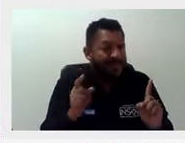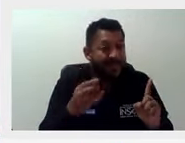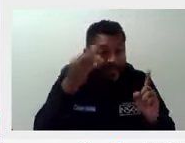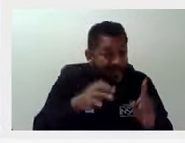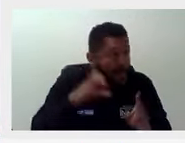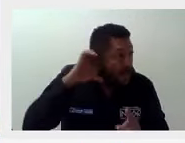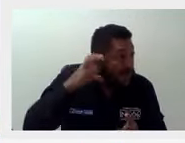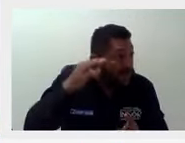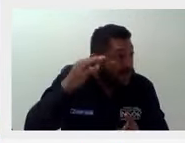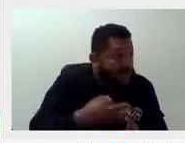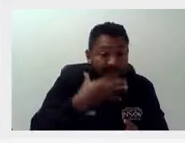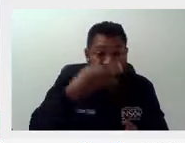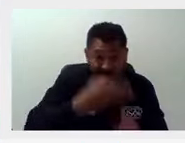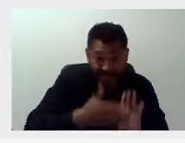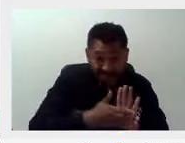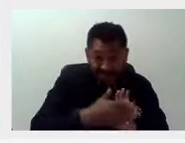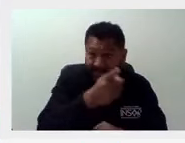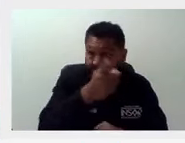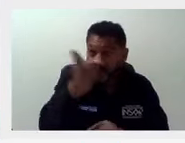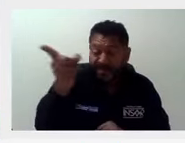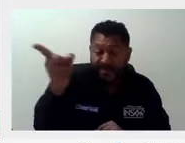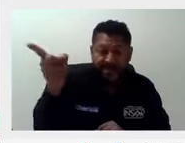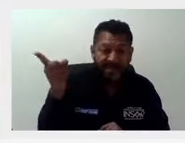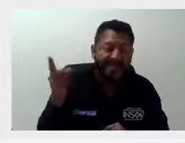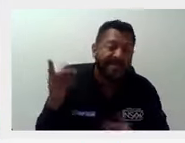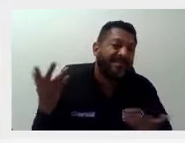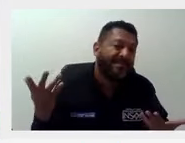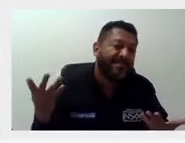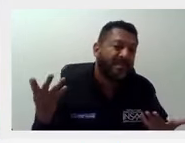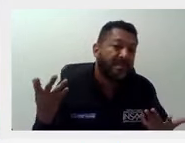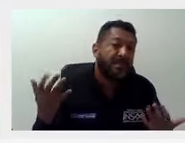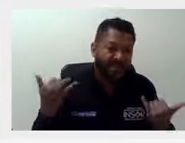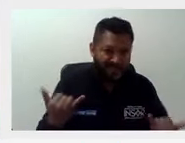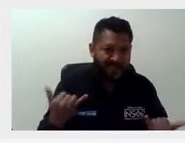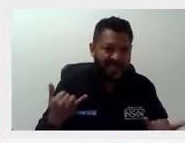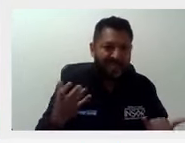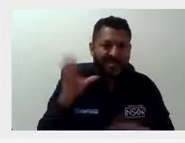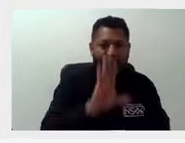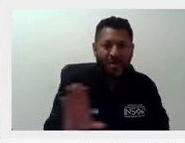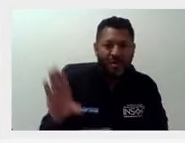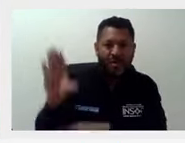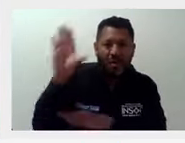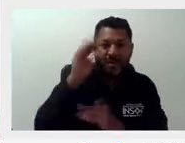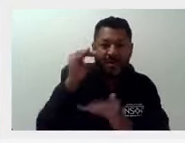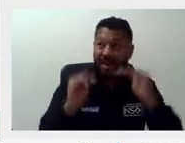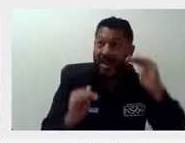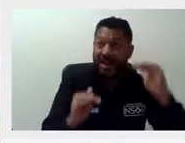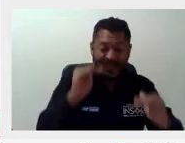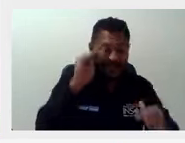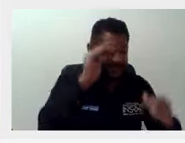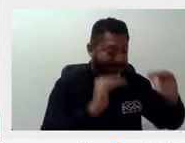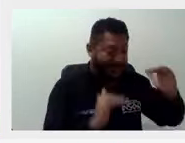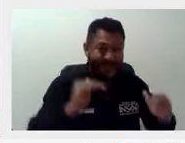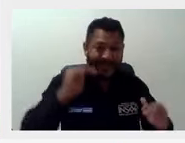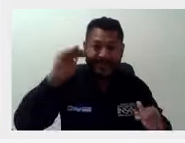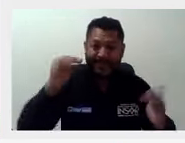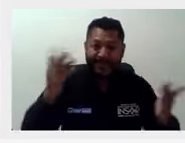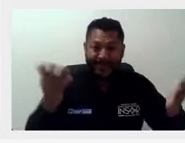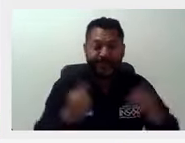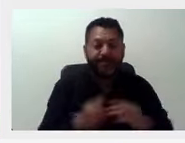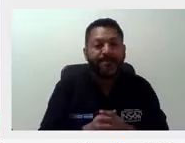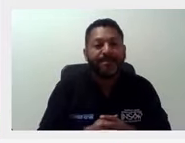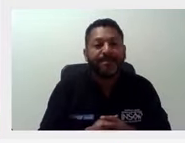pues obviamente esto también demuestra que vivimos en un país bastante desigual. Y con lo último que cierro, uno